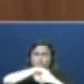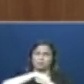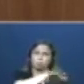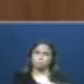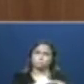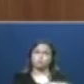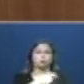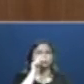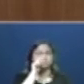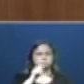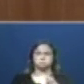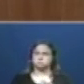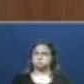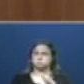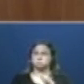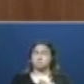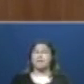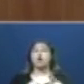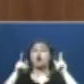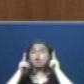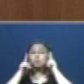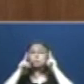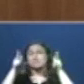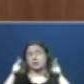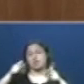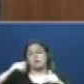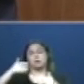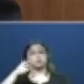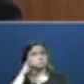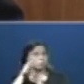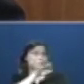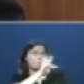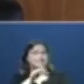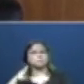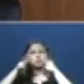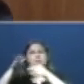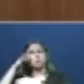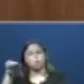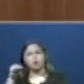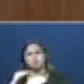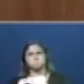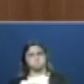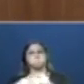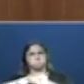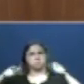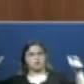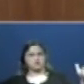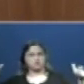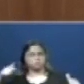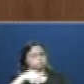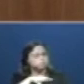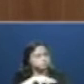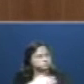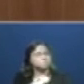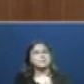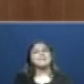creció el número de los alojamientos hoteleros y los de turismo rural un sector económicamente tan tan relevante como este requiere